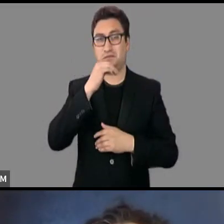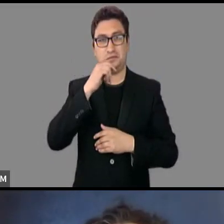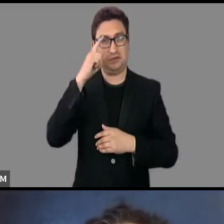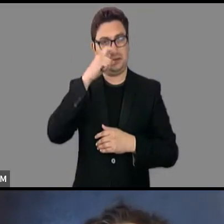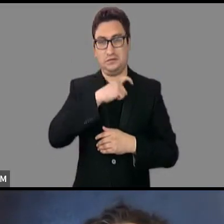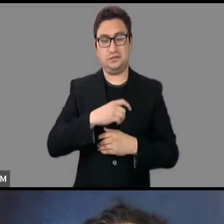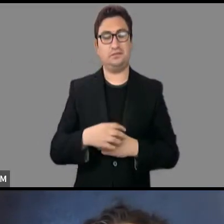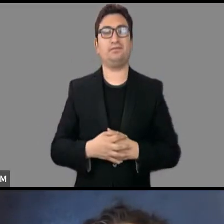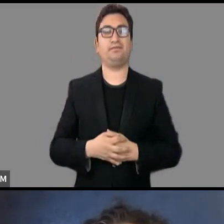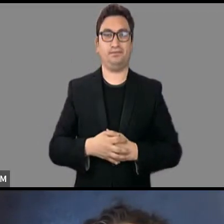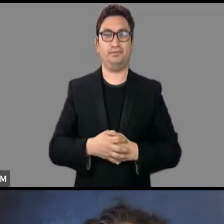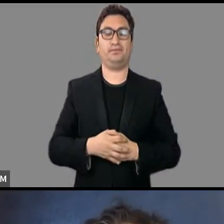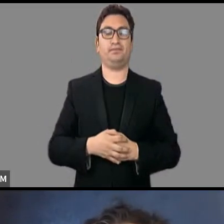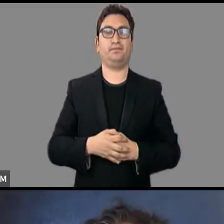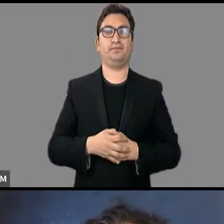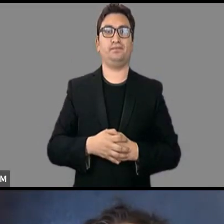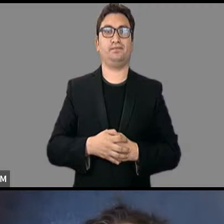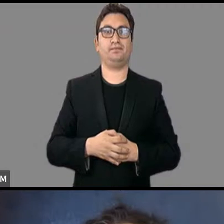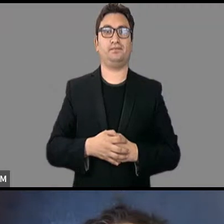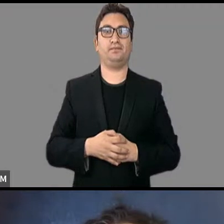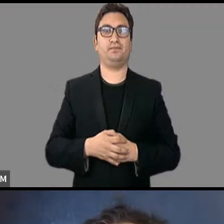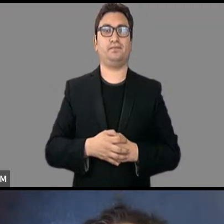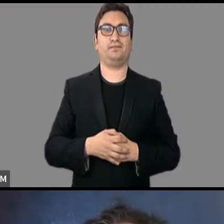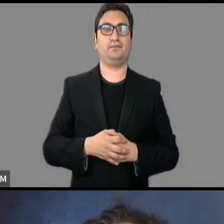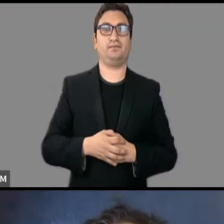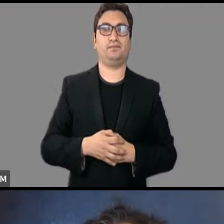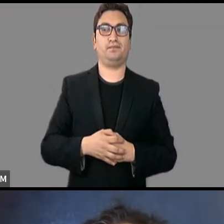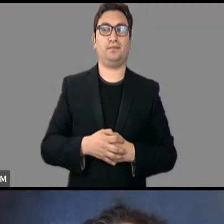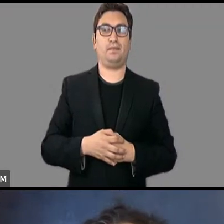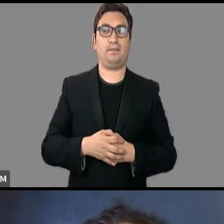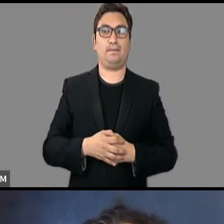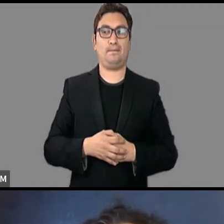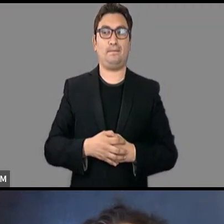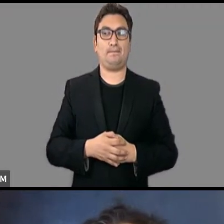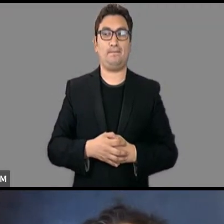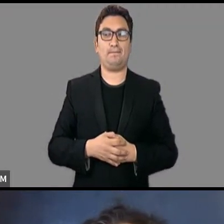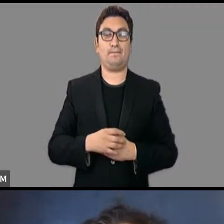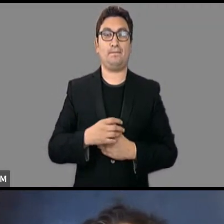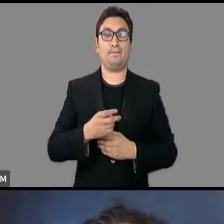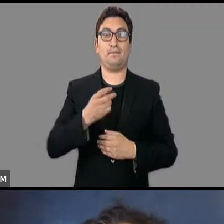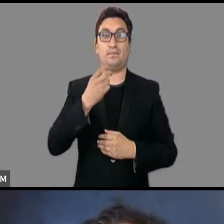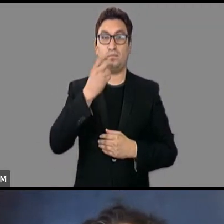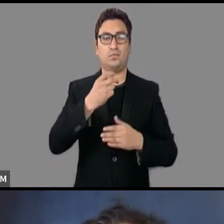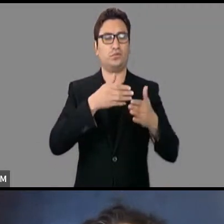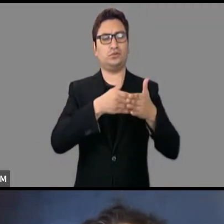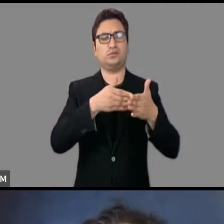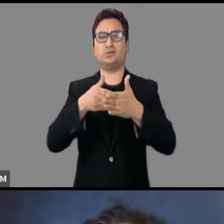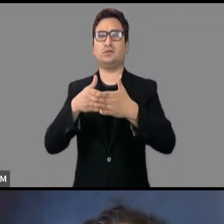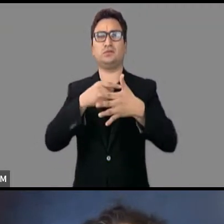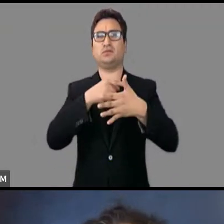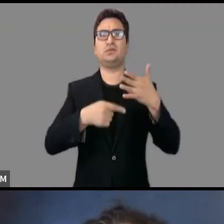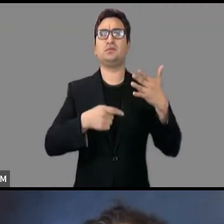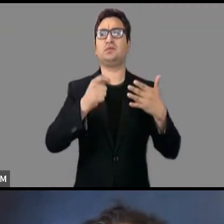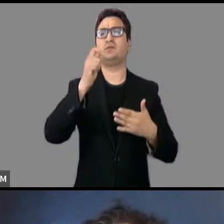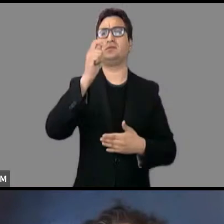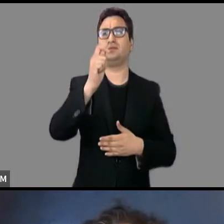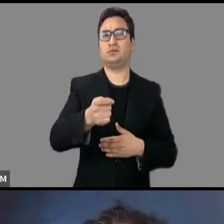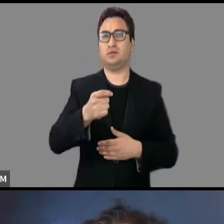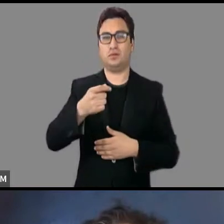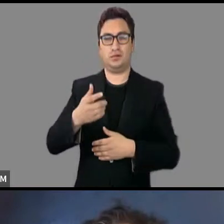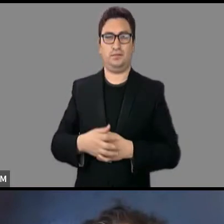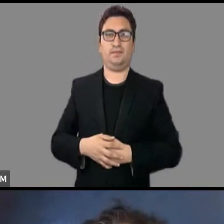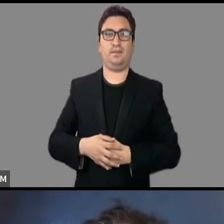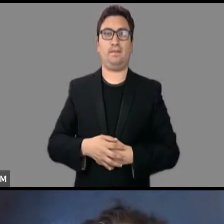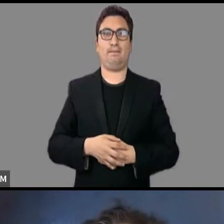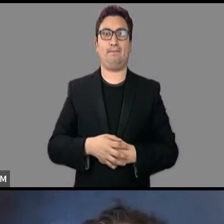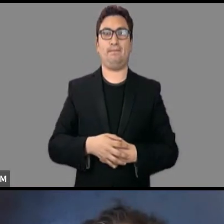con el resto de las personas. Entonces, ¿cuáles son estas barreras que encuentran las personas con discapacidad? Bueno, el punto de partida que